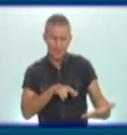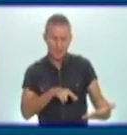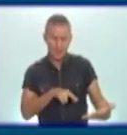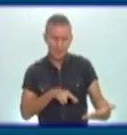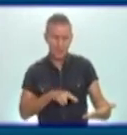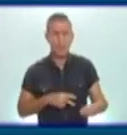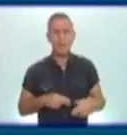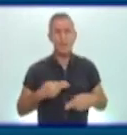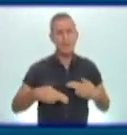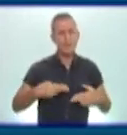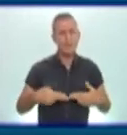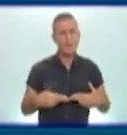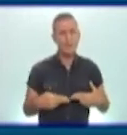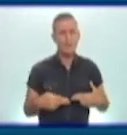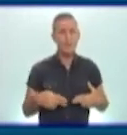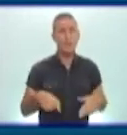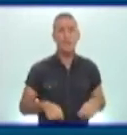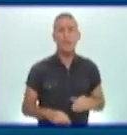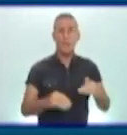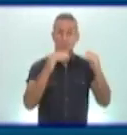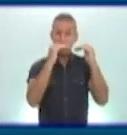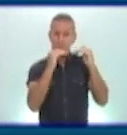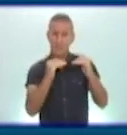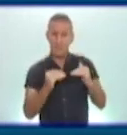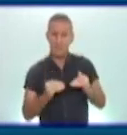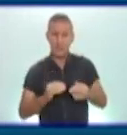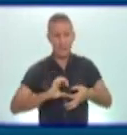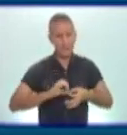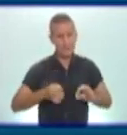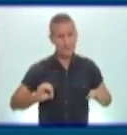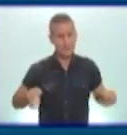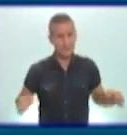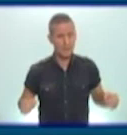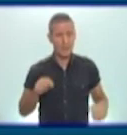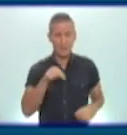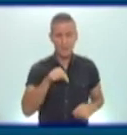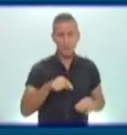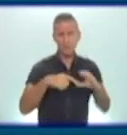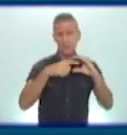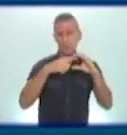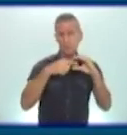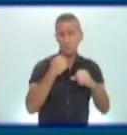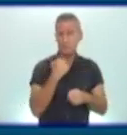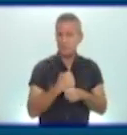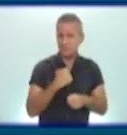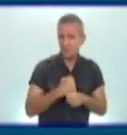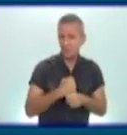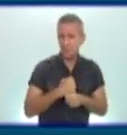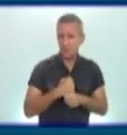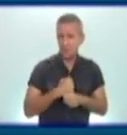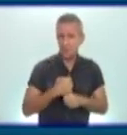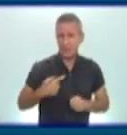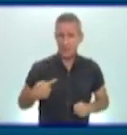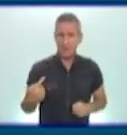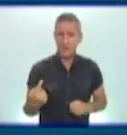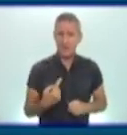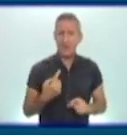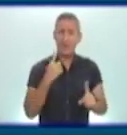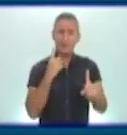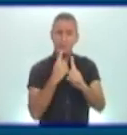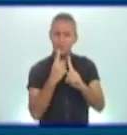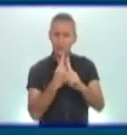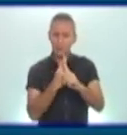las categorías gramaticales. Estos son los contenidos que estaremos trabajando en nuestras emisiones